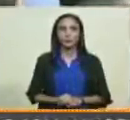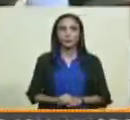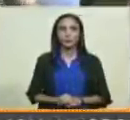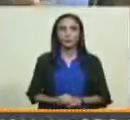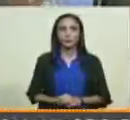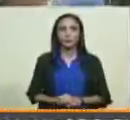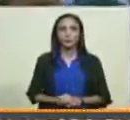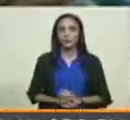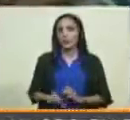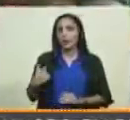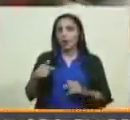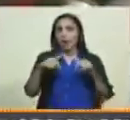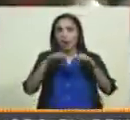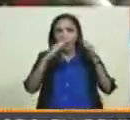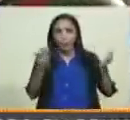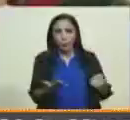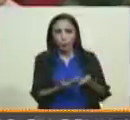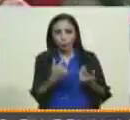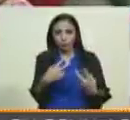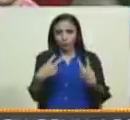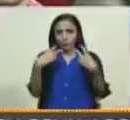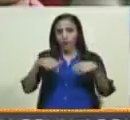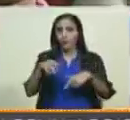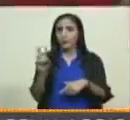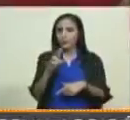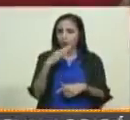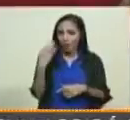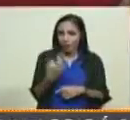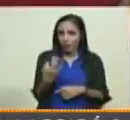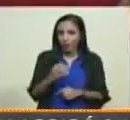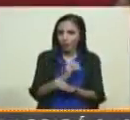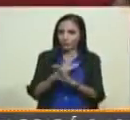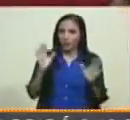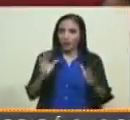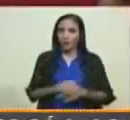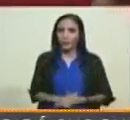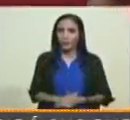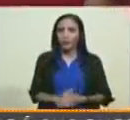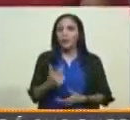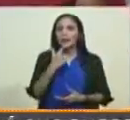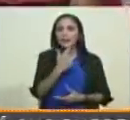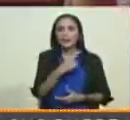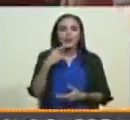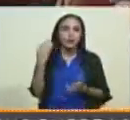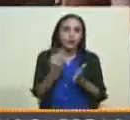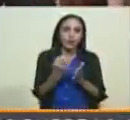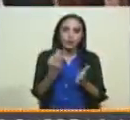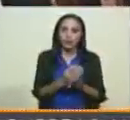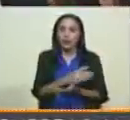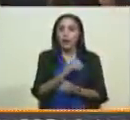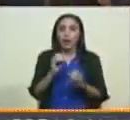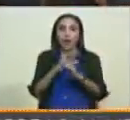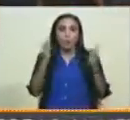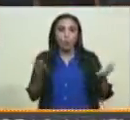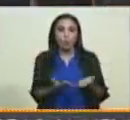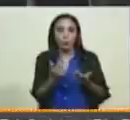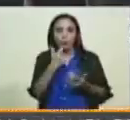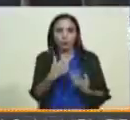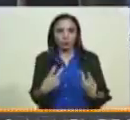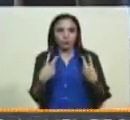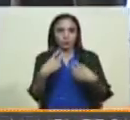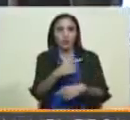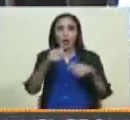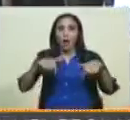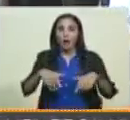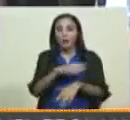Que el mundo sepa la verdad. Que se le diga la verdad al mundo entero. Venezuela tiene un